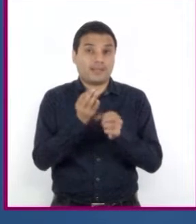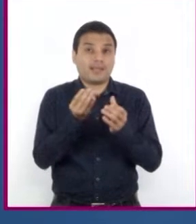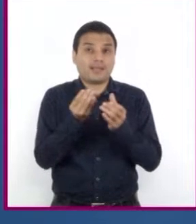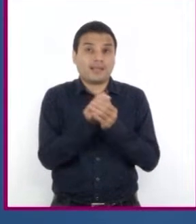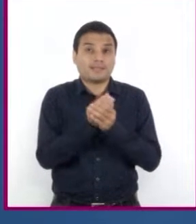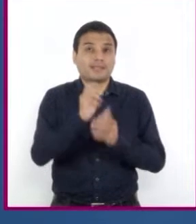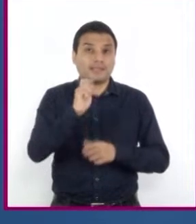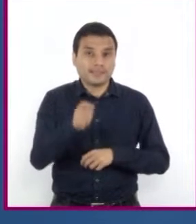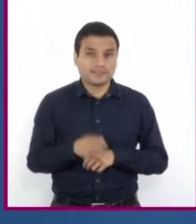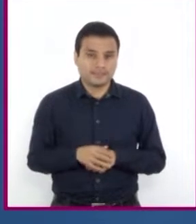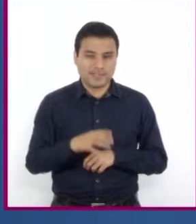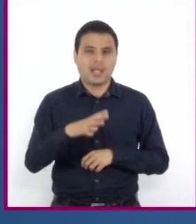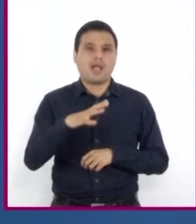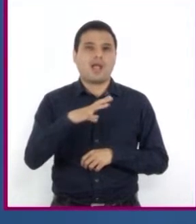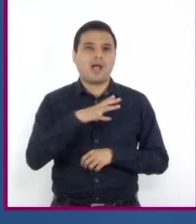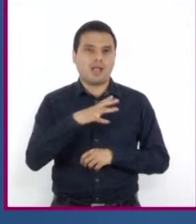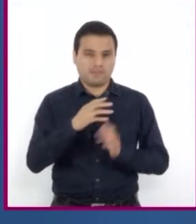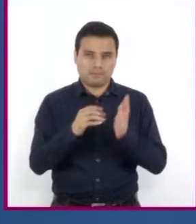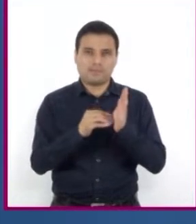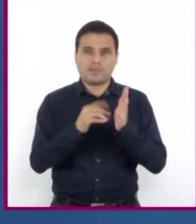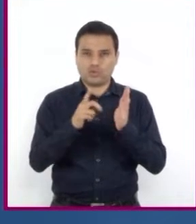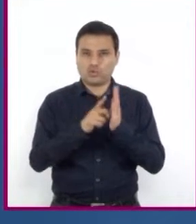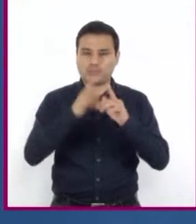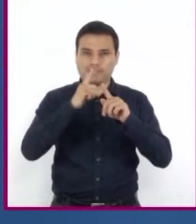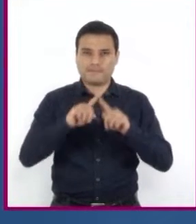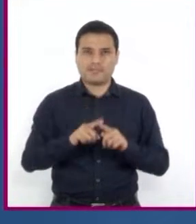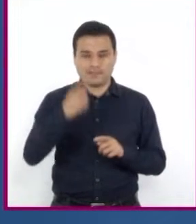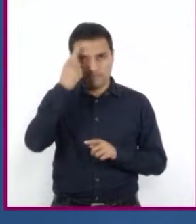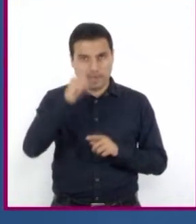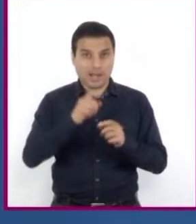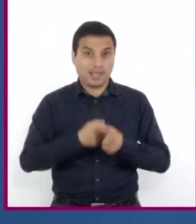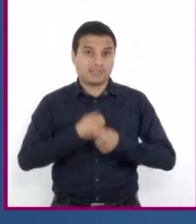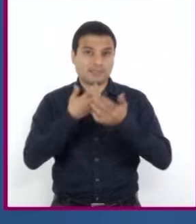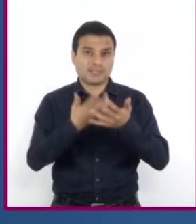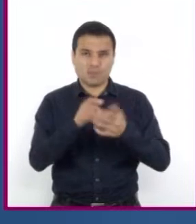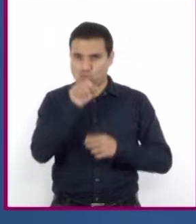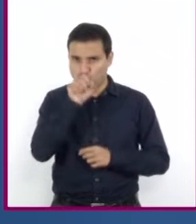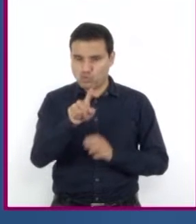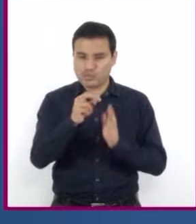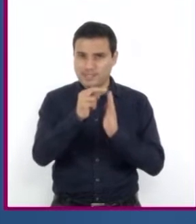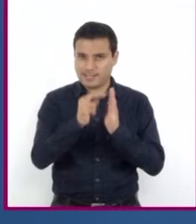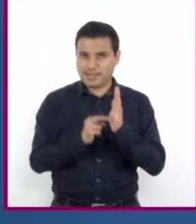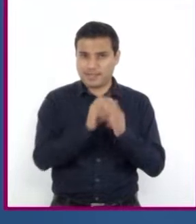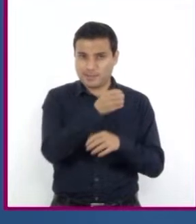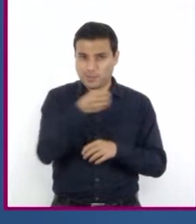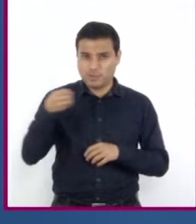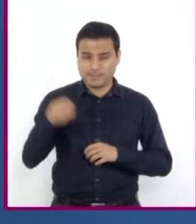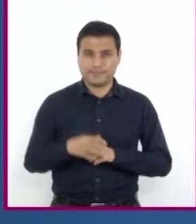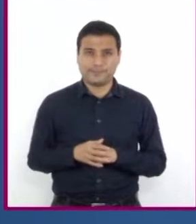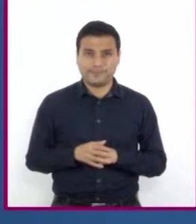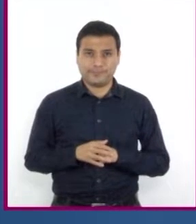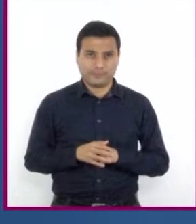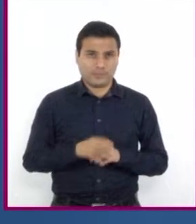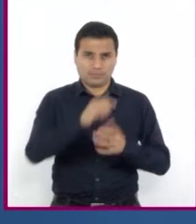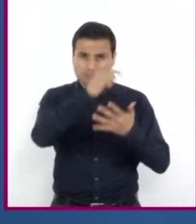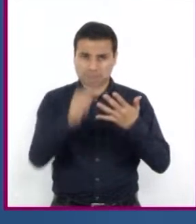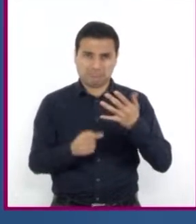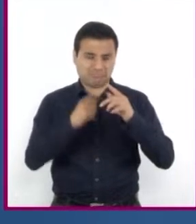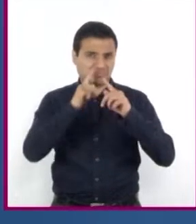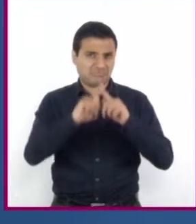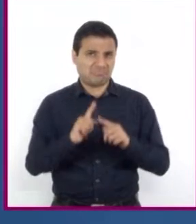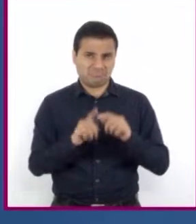que hay distintas maneras de expresar algebraicamente la misma regla de una misma sucesión y que todas ellas son